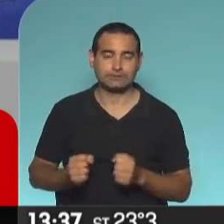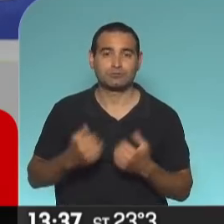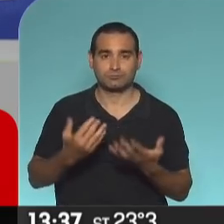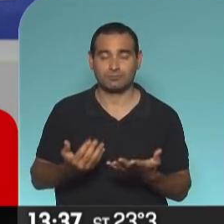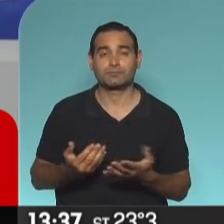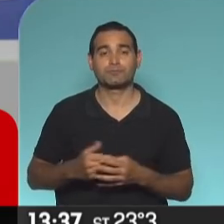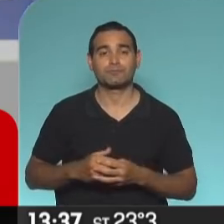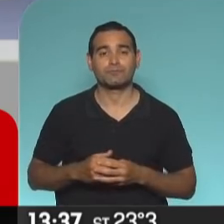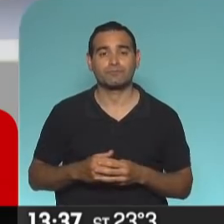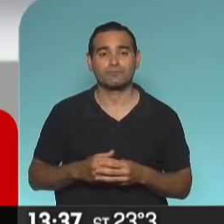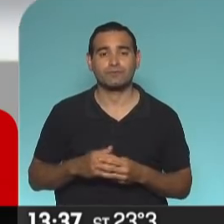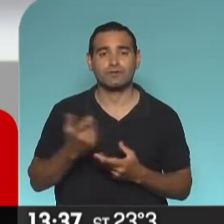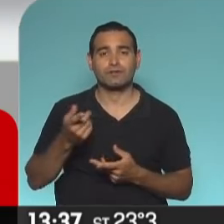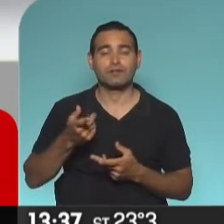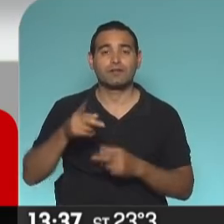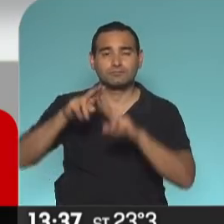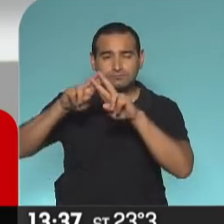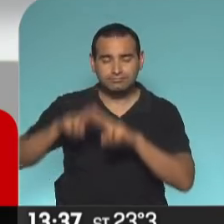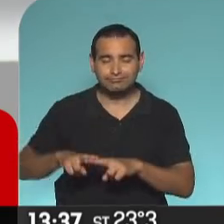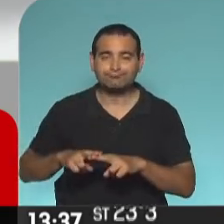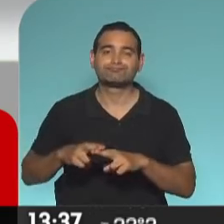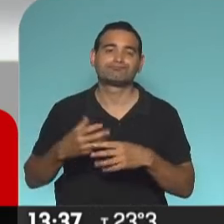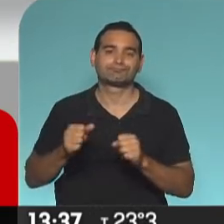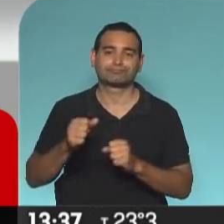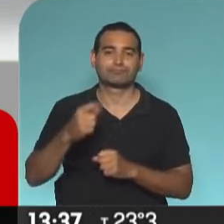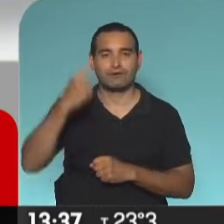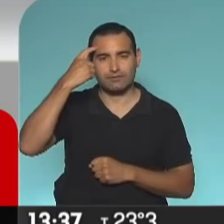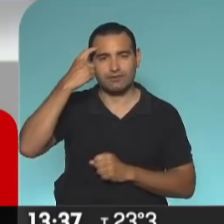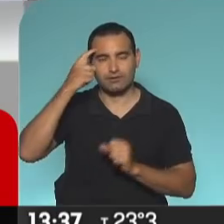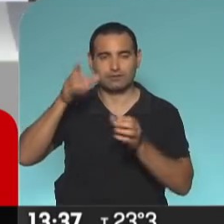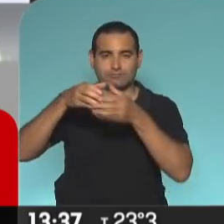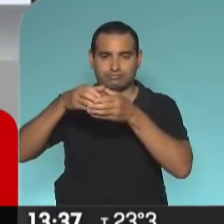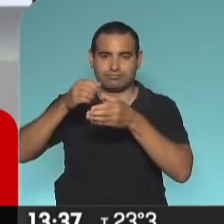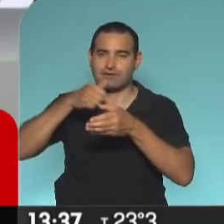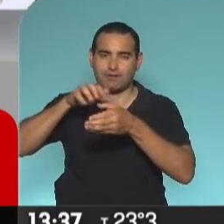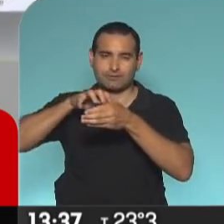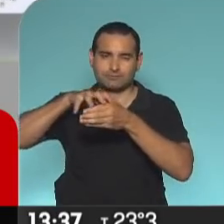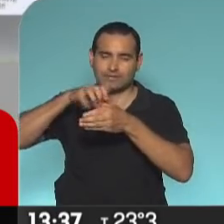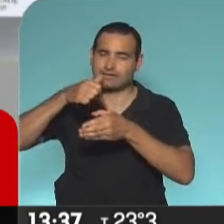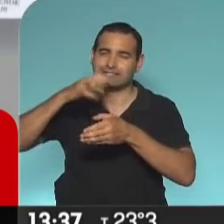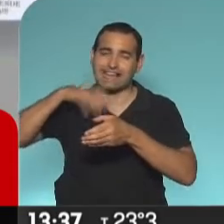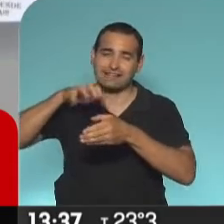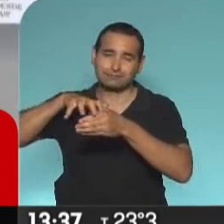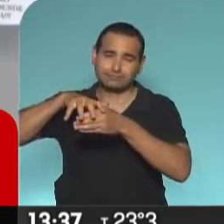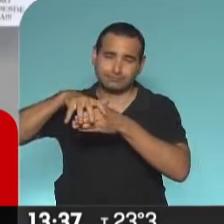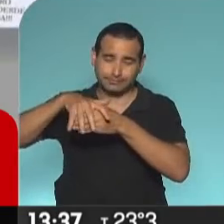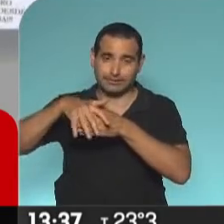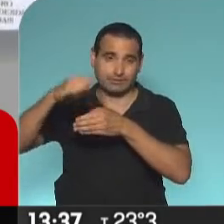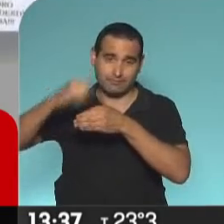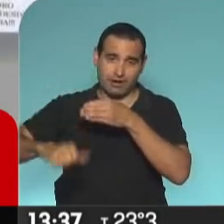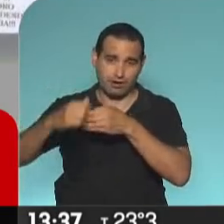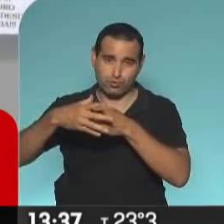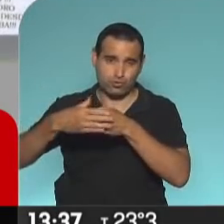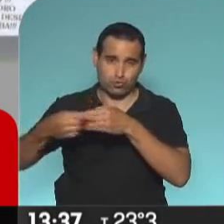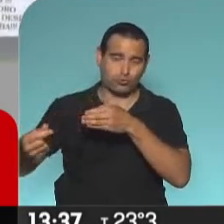llega, mediante los estudios, a lo que fue finalmente la intervención de este hematoma subdural, sin ser nosotros médicos, sino simplemente replicando lo